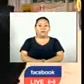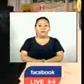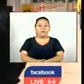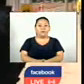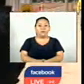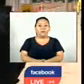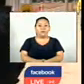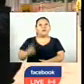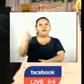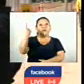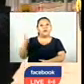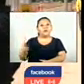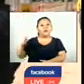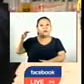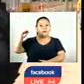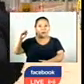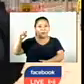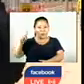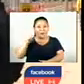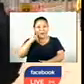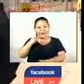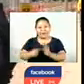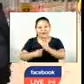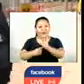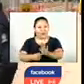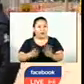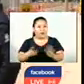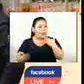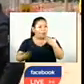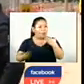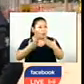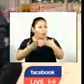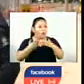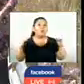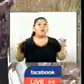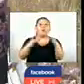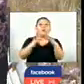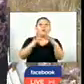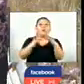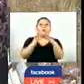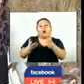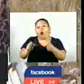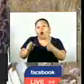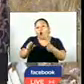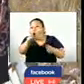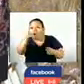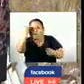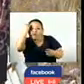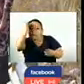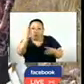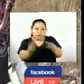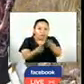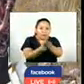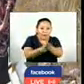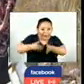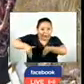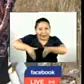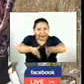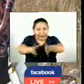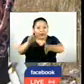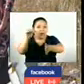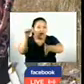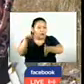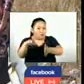El ministro de obras públicas Romeo Rodríguez detalló que también se busca incluir otras iniciativas en el tramo que se ha